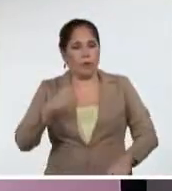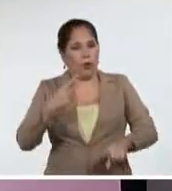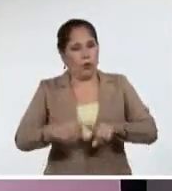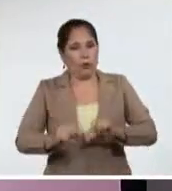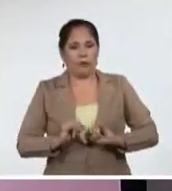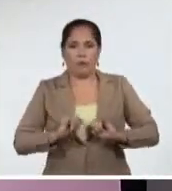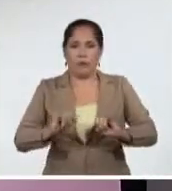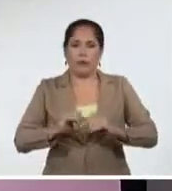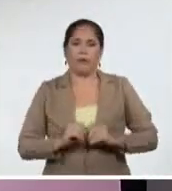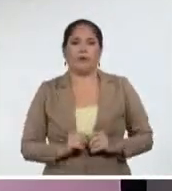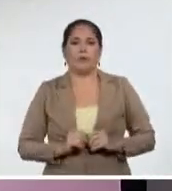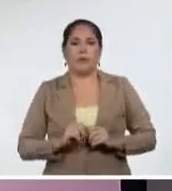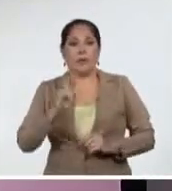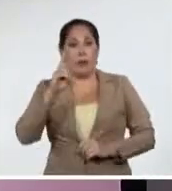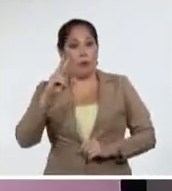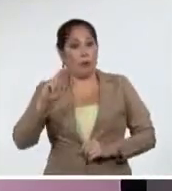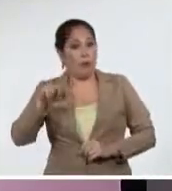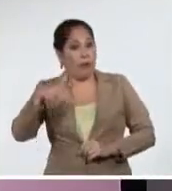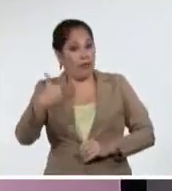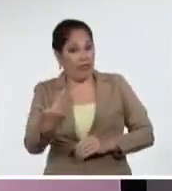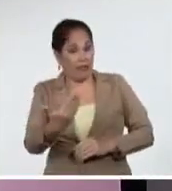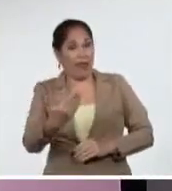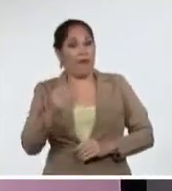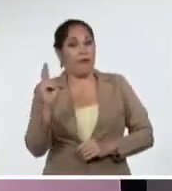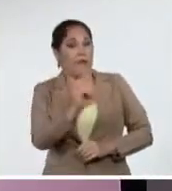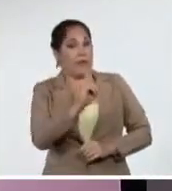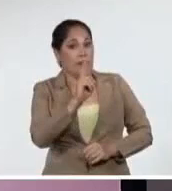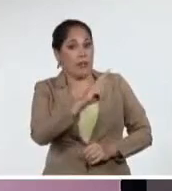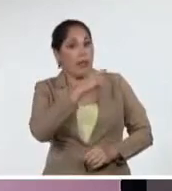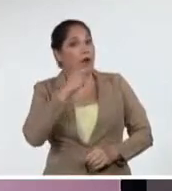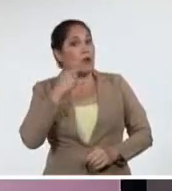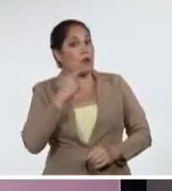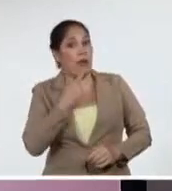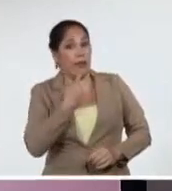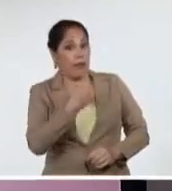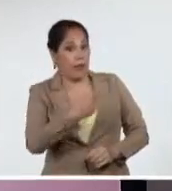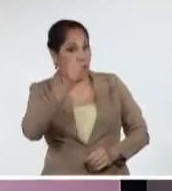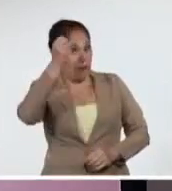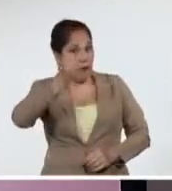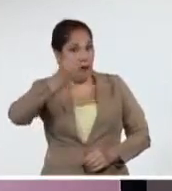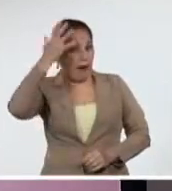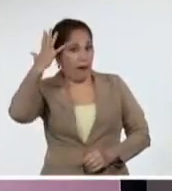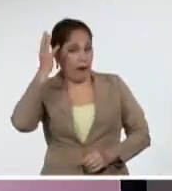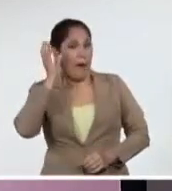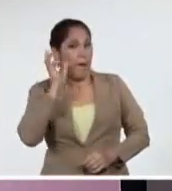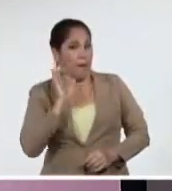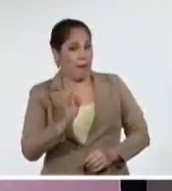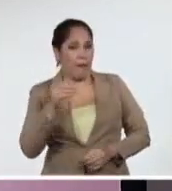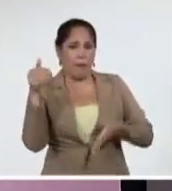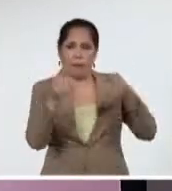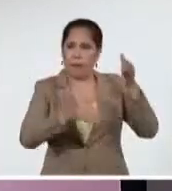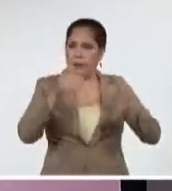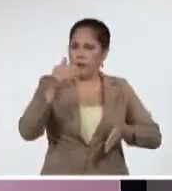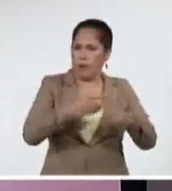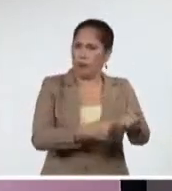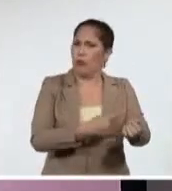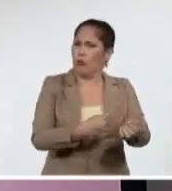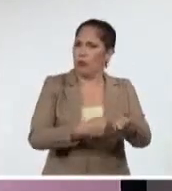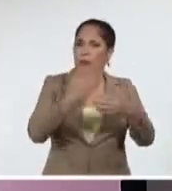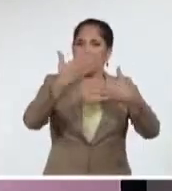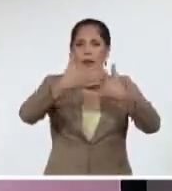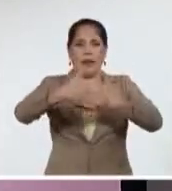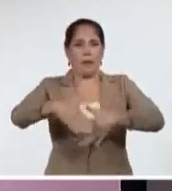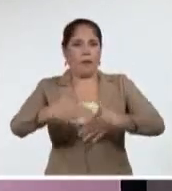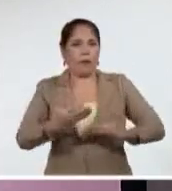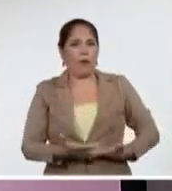Y también en su segundo día de visita oficial a Rusia, el presidente cubano Miguel Díaz-Canel Bermúdez asistió a la tradicional ceremonia